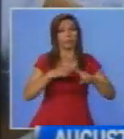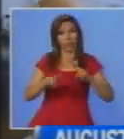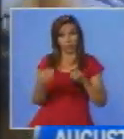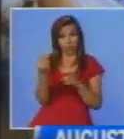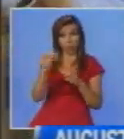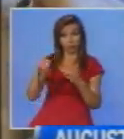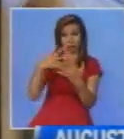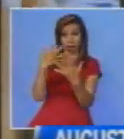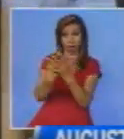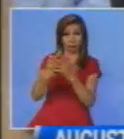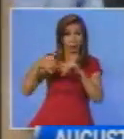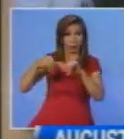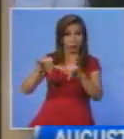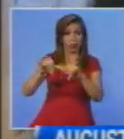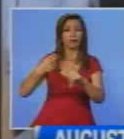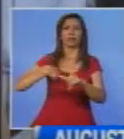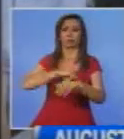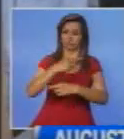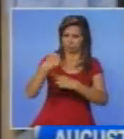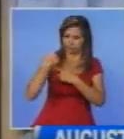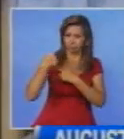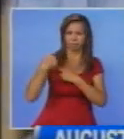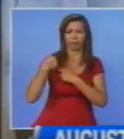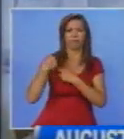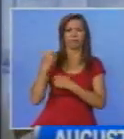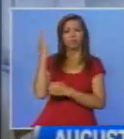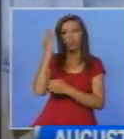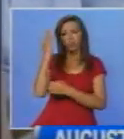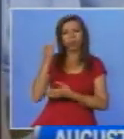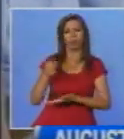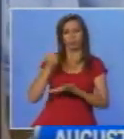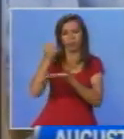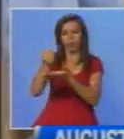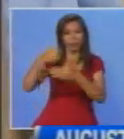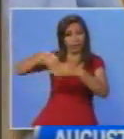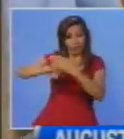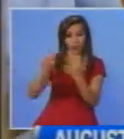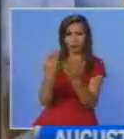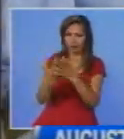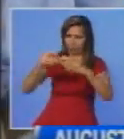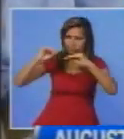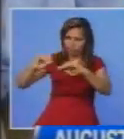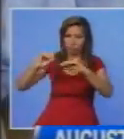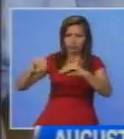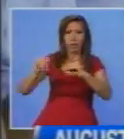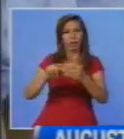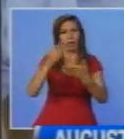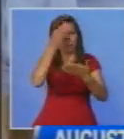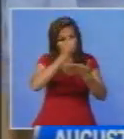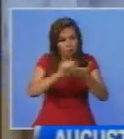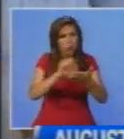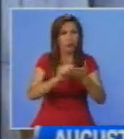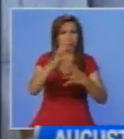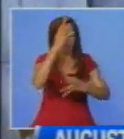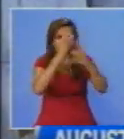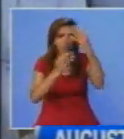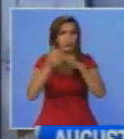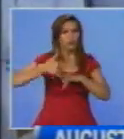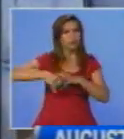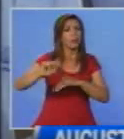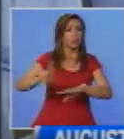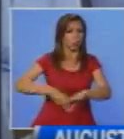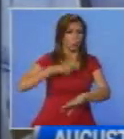detenidos, nosotros vamos a proveerles de educación al interior del centro carcelario donde estén. Yo